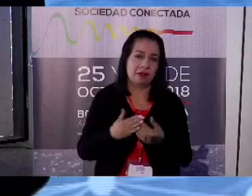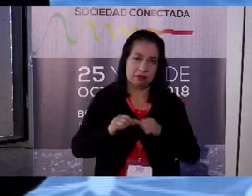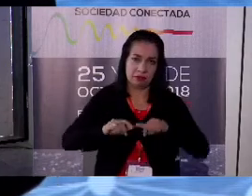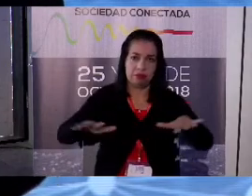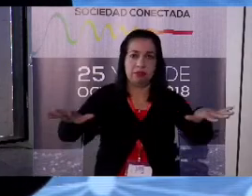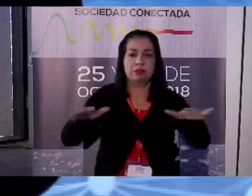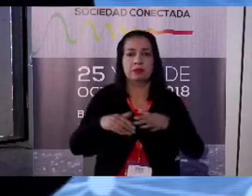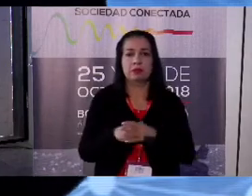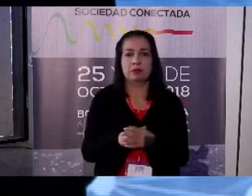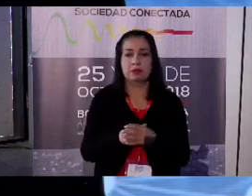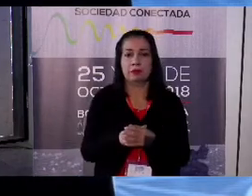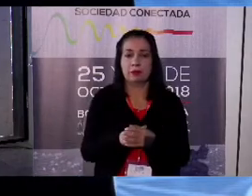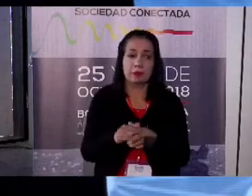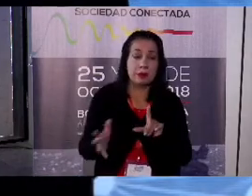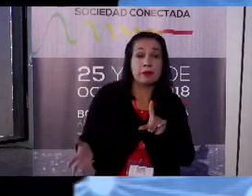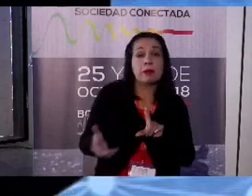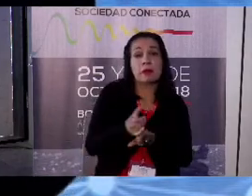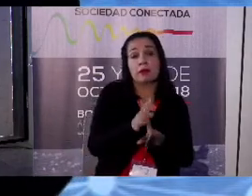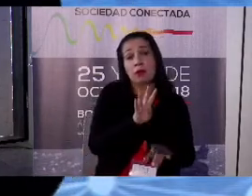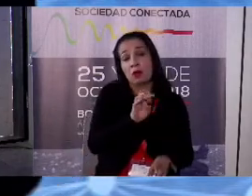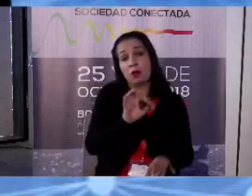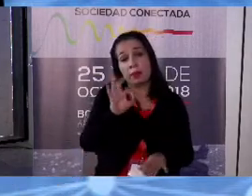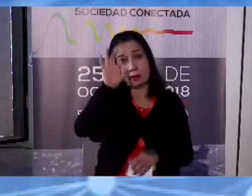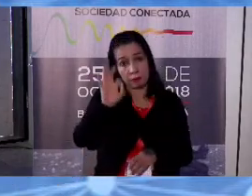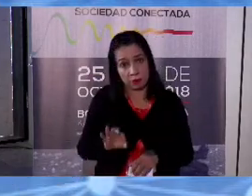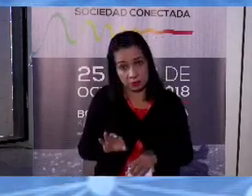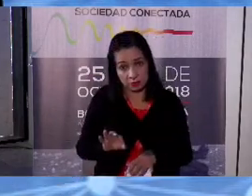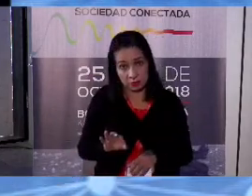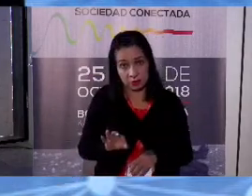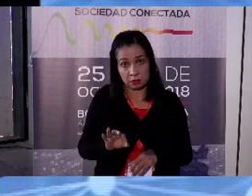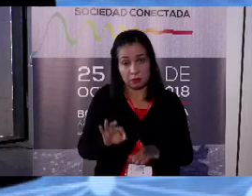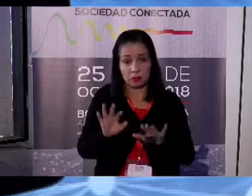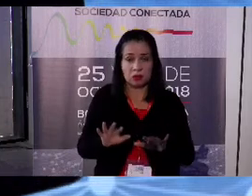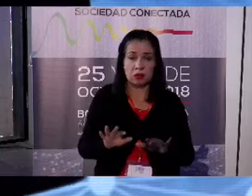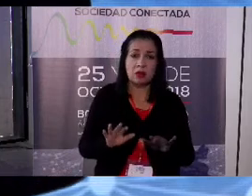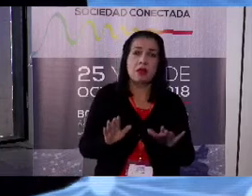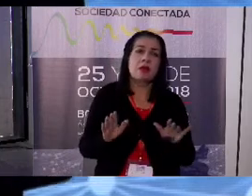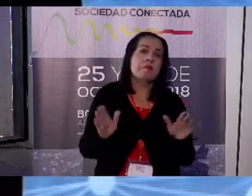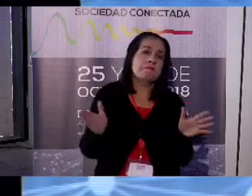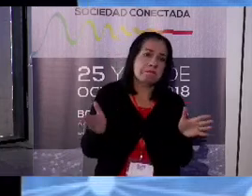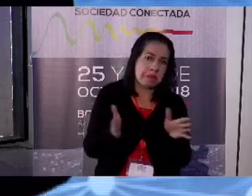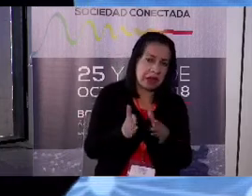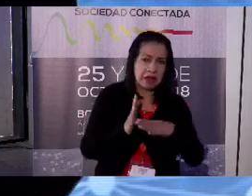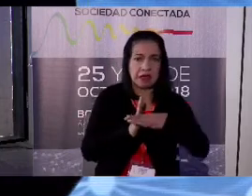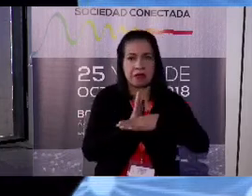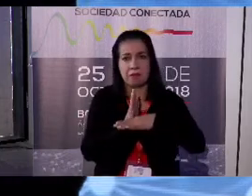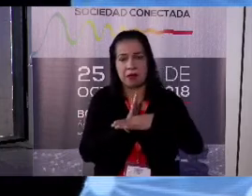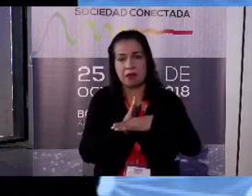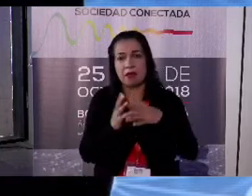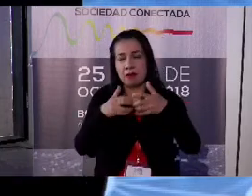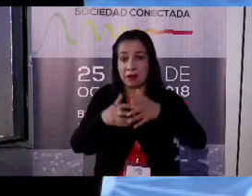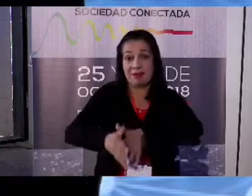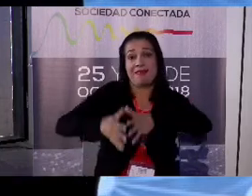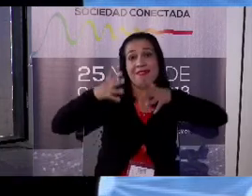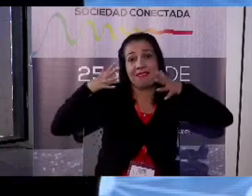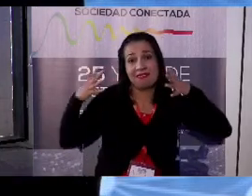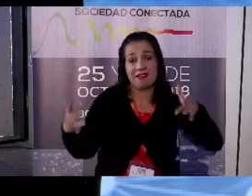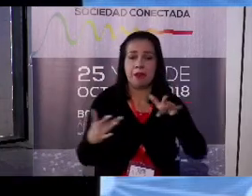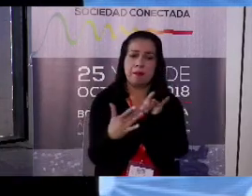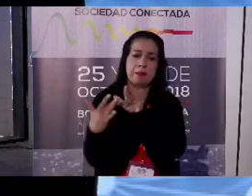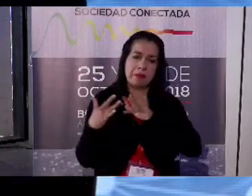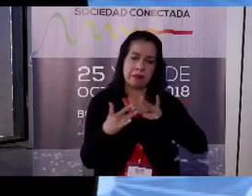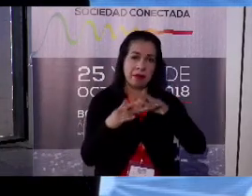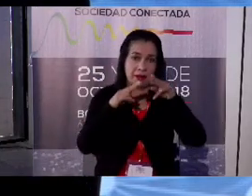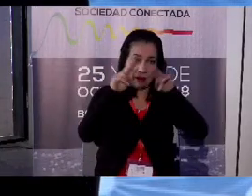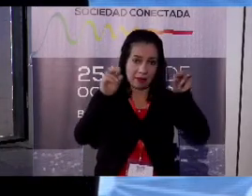iot alcanzar el 90 de pequeñas medianas y grandes empresas conectadas a internet para